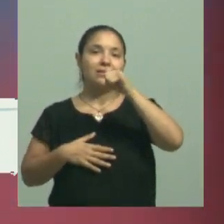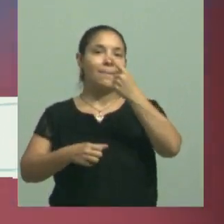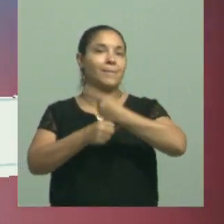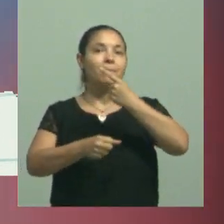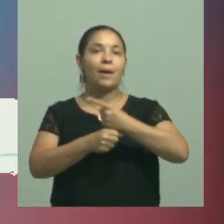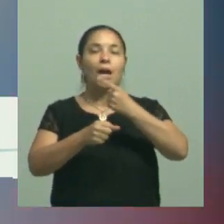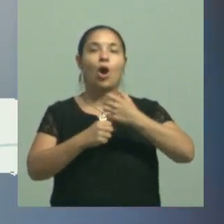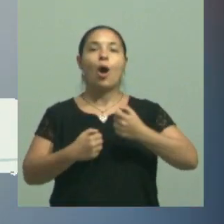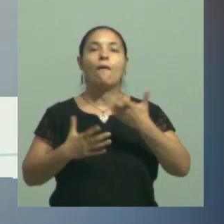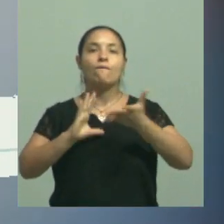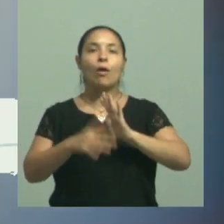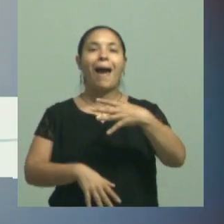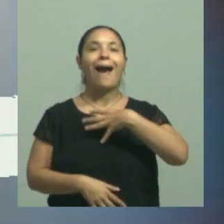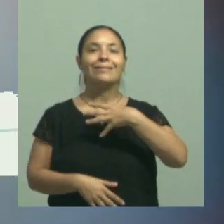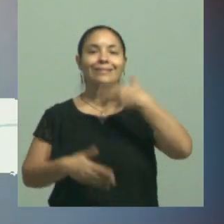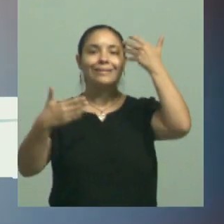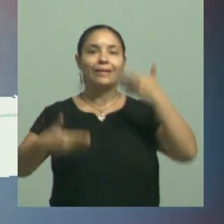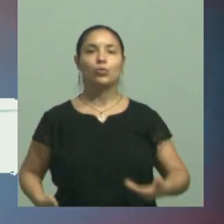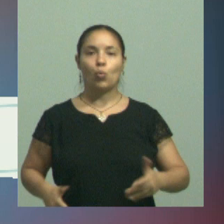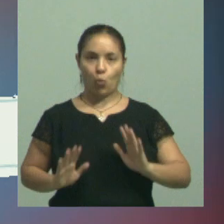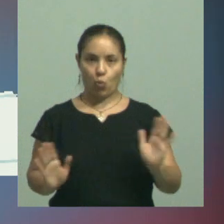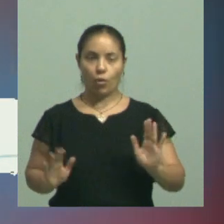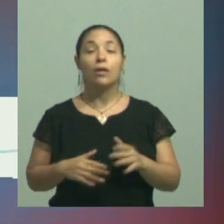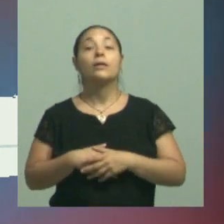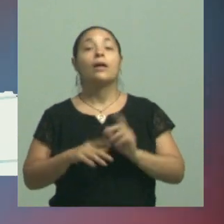actitud, que es como nosotros decimos, si están ante una situación de riesgo